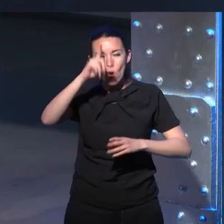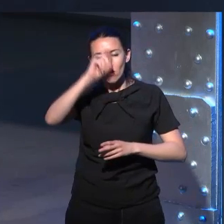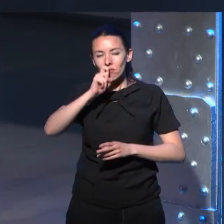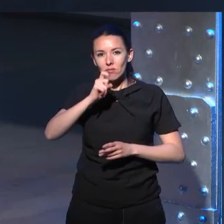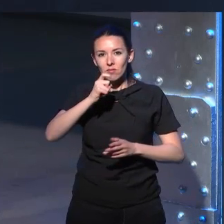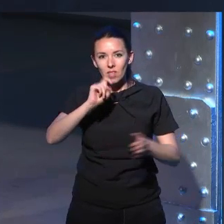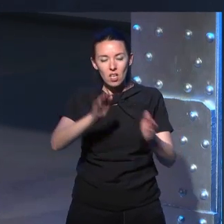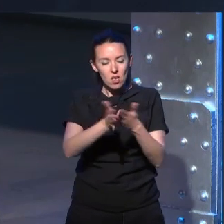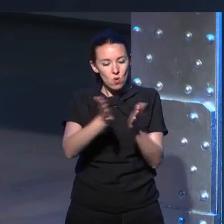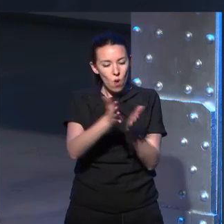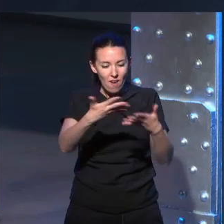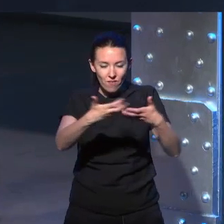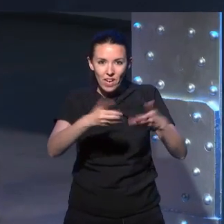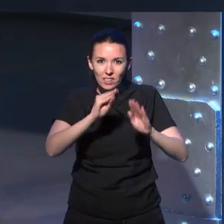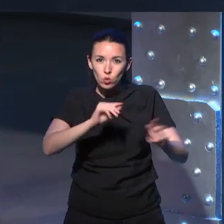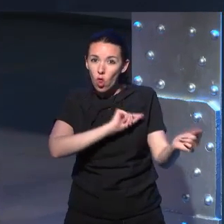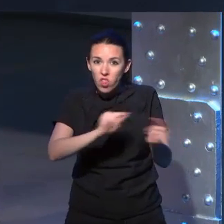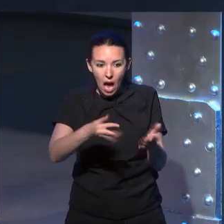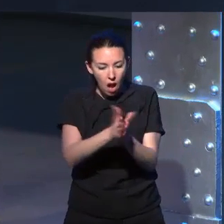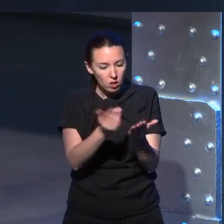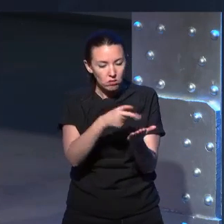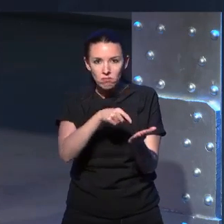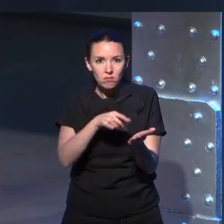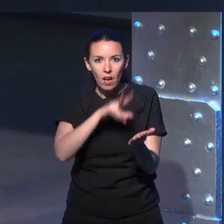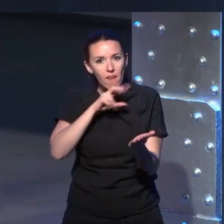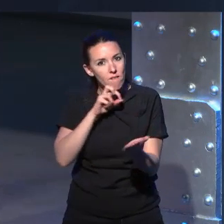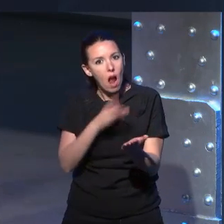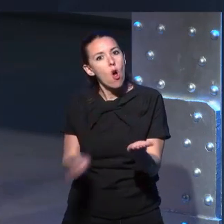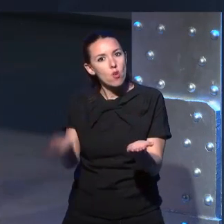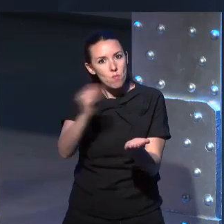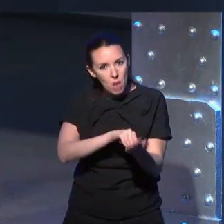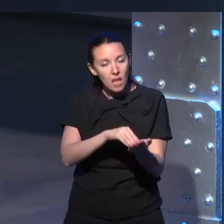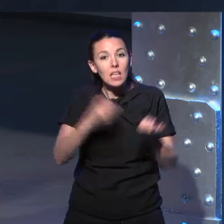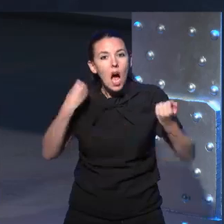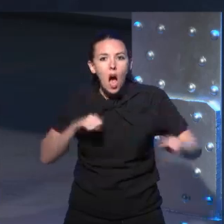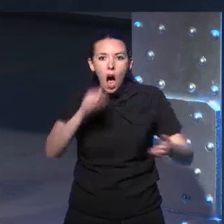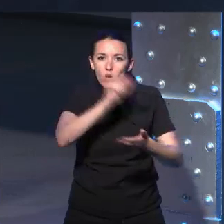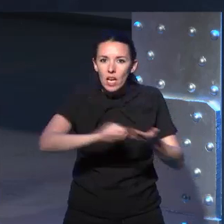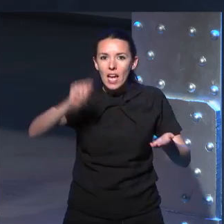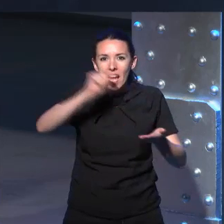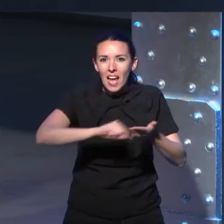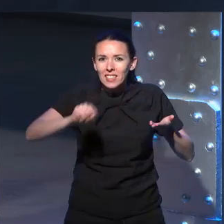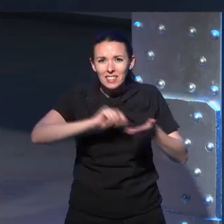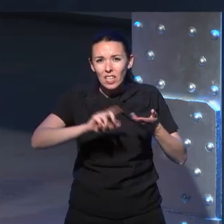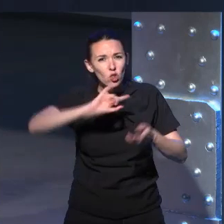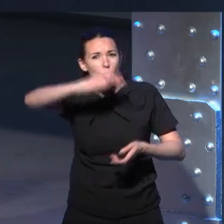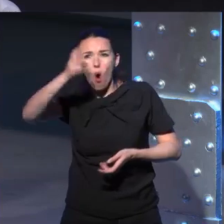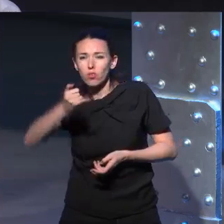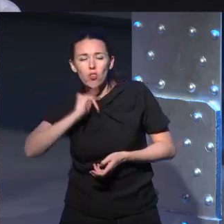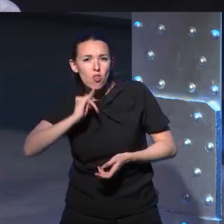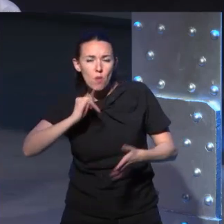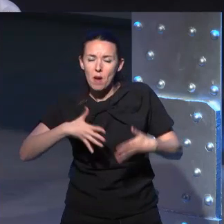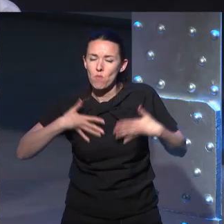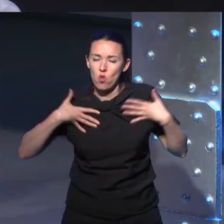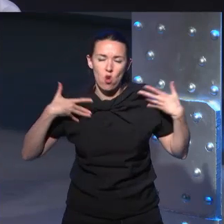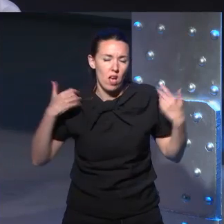Leer los diálogos del Salvaje es un valor añadido a un texto que, aunque escrito en arameo, sería emocionante y